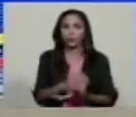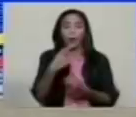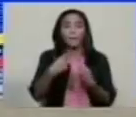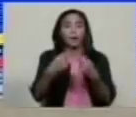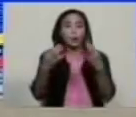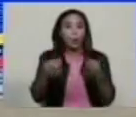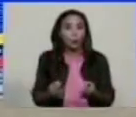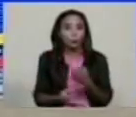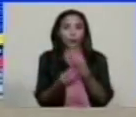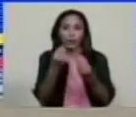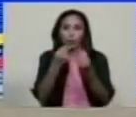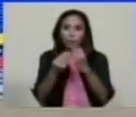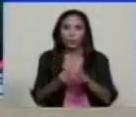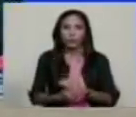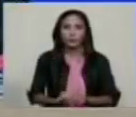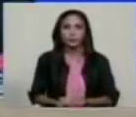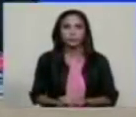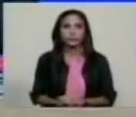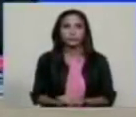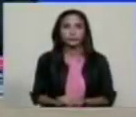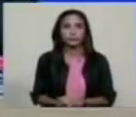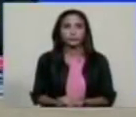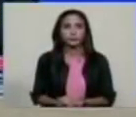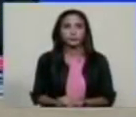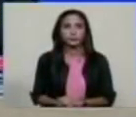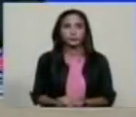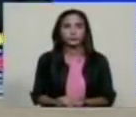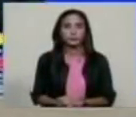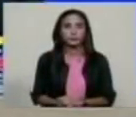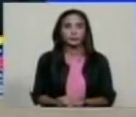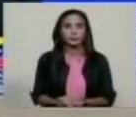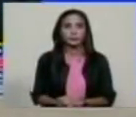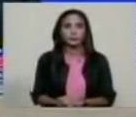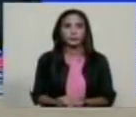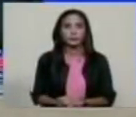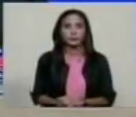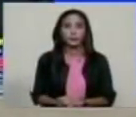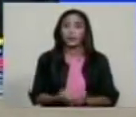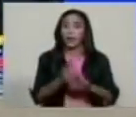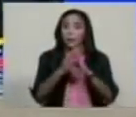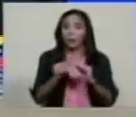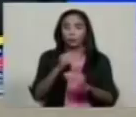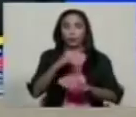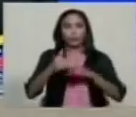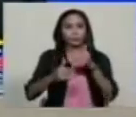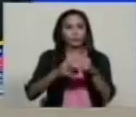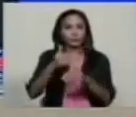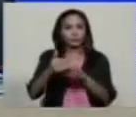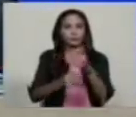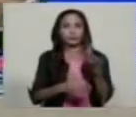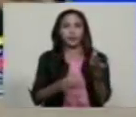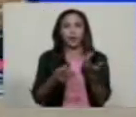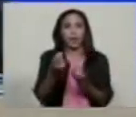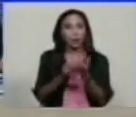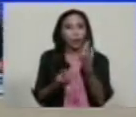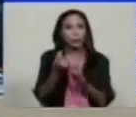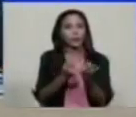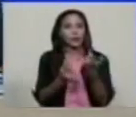precios, para garantizar estados crecientes de prosperidad económica,